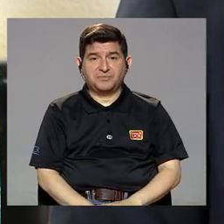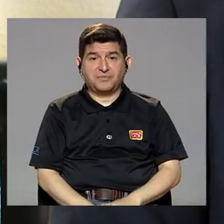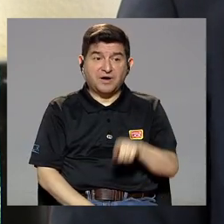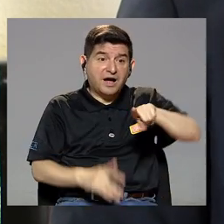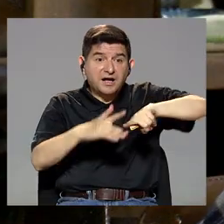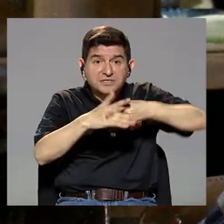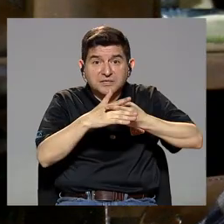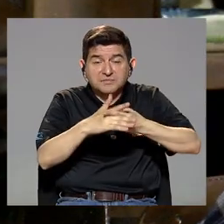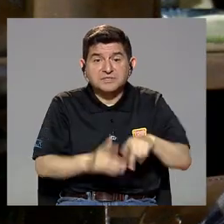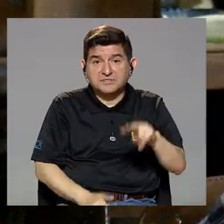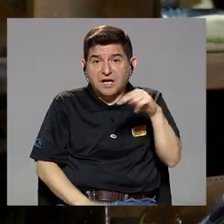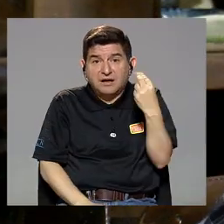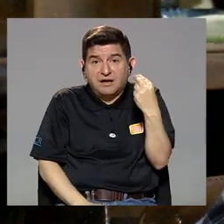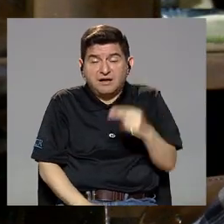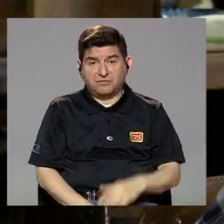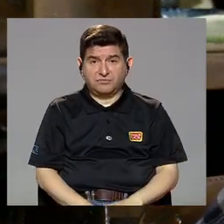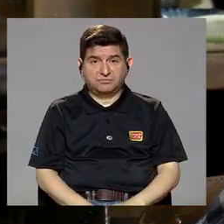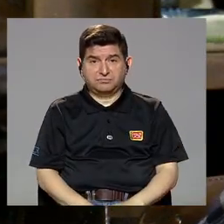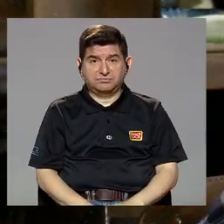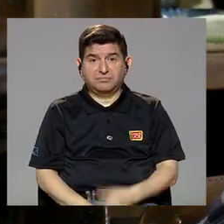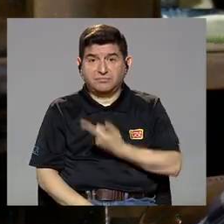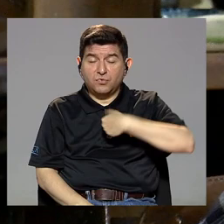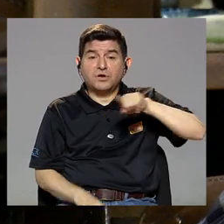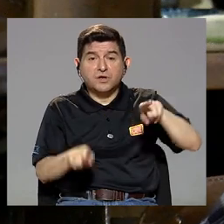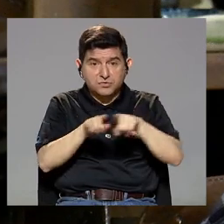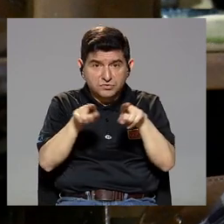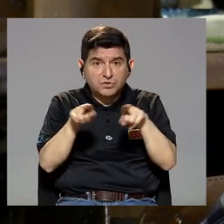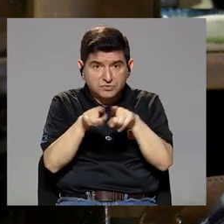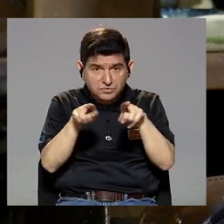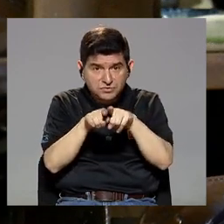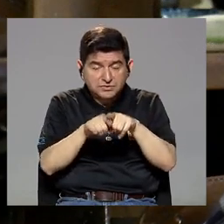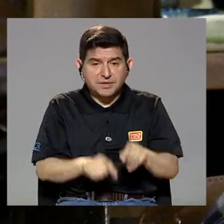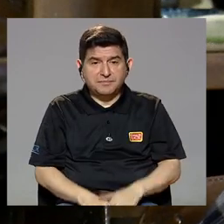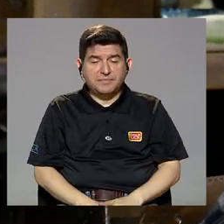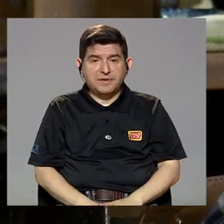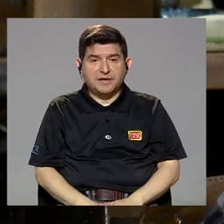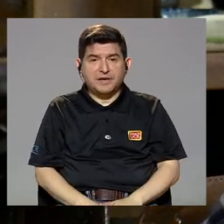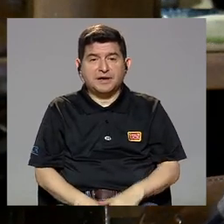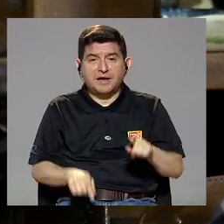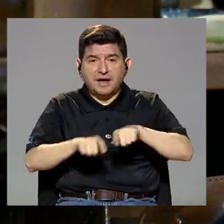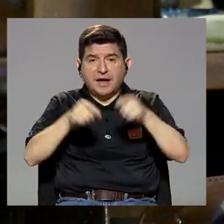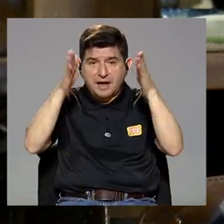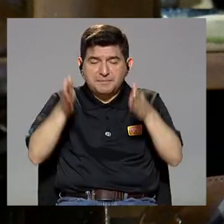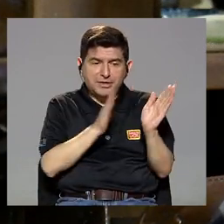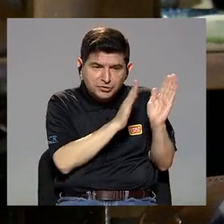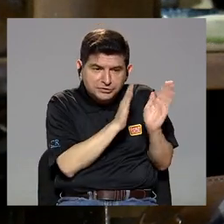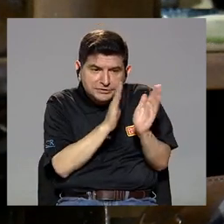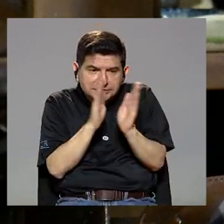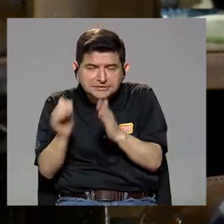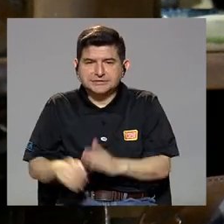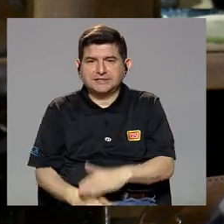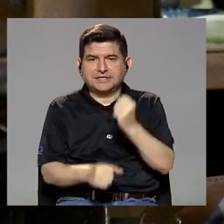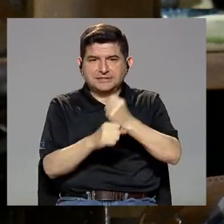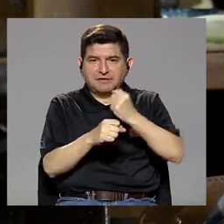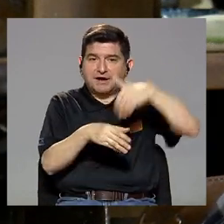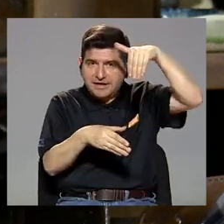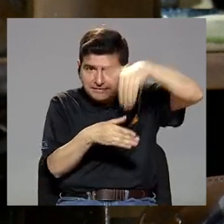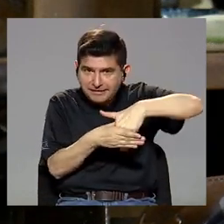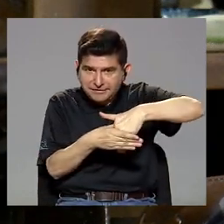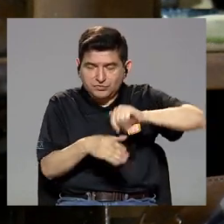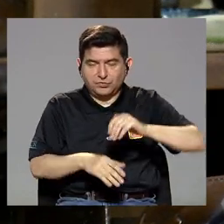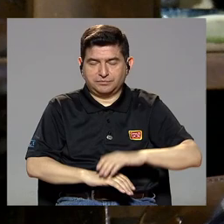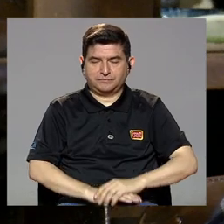con noticieros porque empezábamos también a ser a formar a los periodistas que está ahí